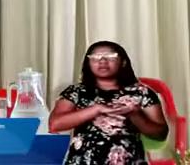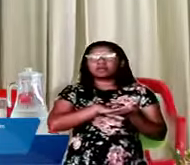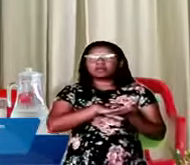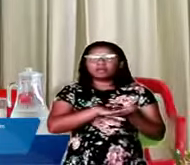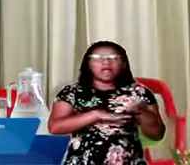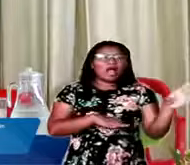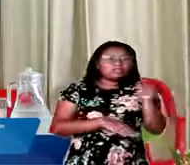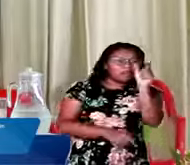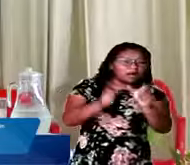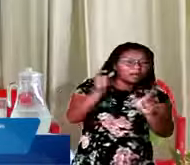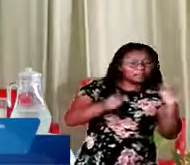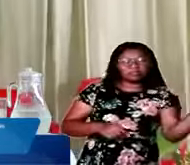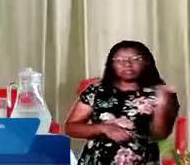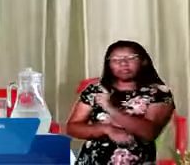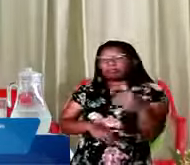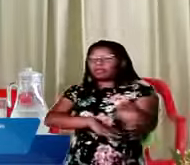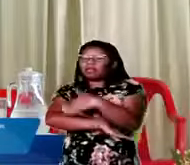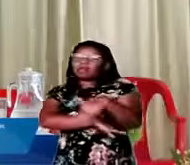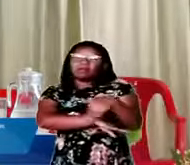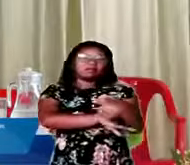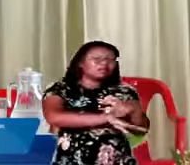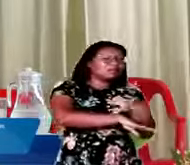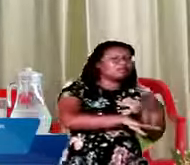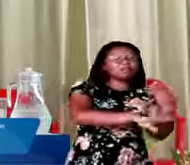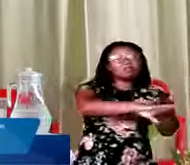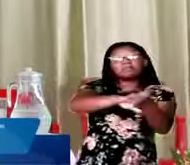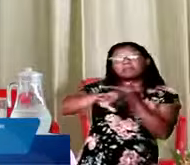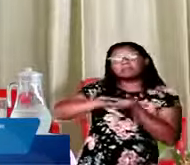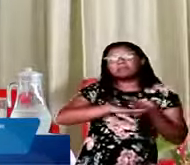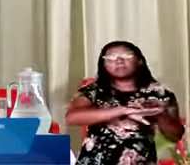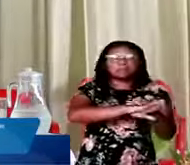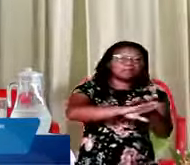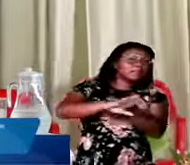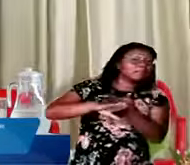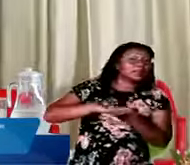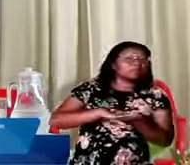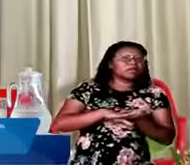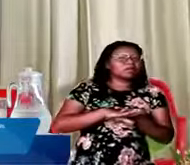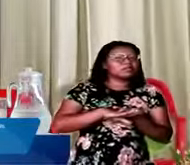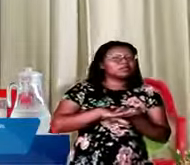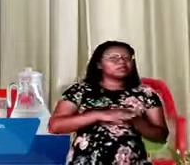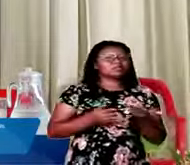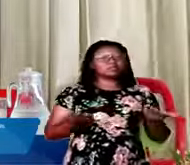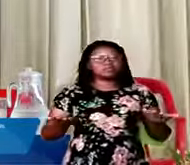el que pasa por la calle o tener una moneda para darle al que está tendido allí?